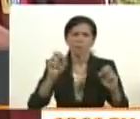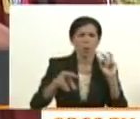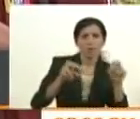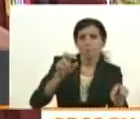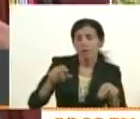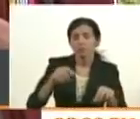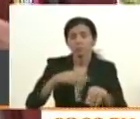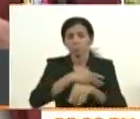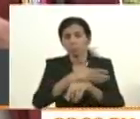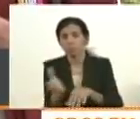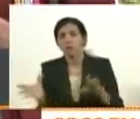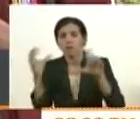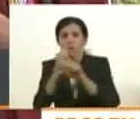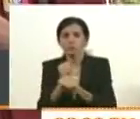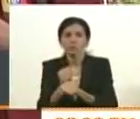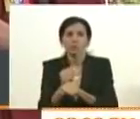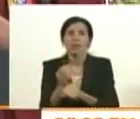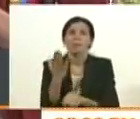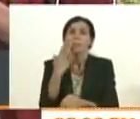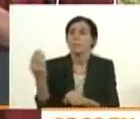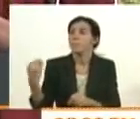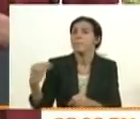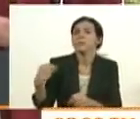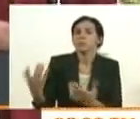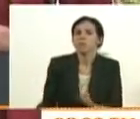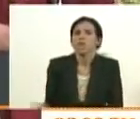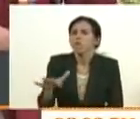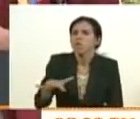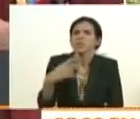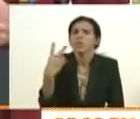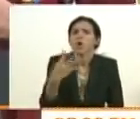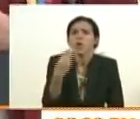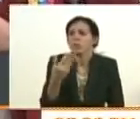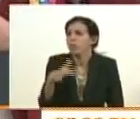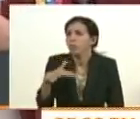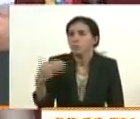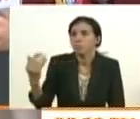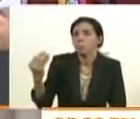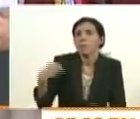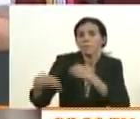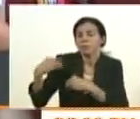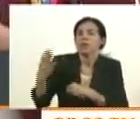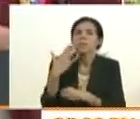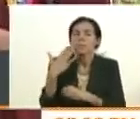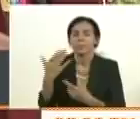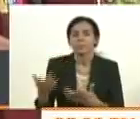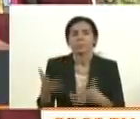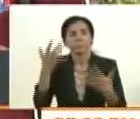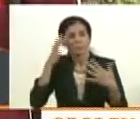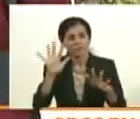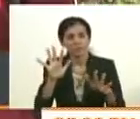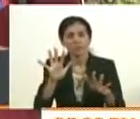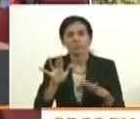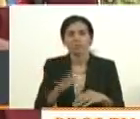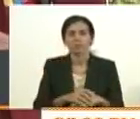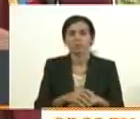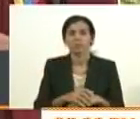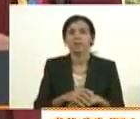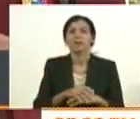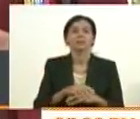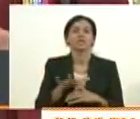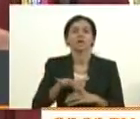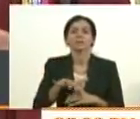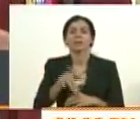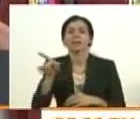A altas horas de la noche, la mamá comienza a preguntar dónde están esos dos chamos, porque no habían llegado a la casa, no sabía dónde estaban, y entonces al parecer aparecieron en Saluchacao, a